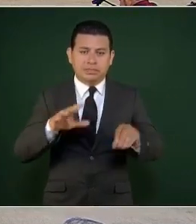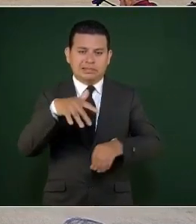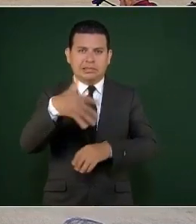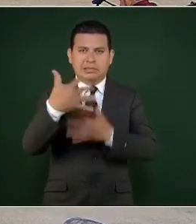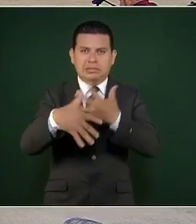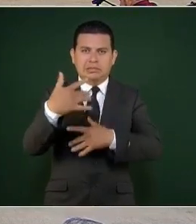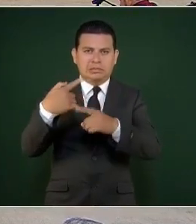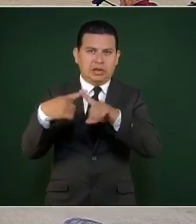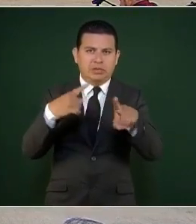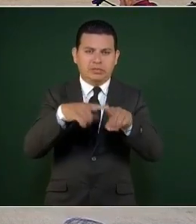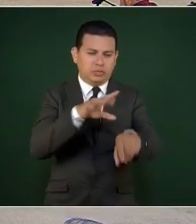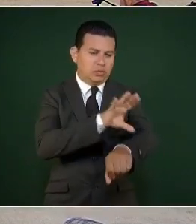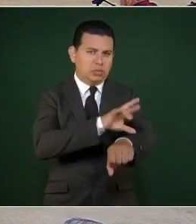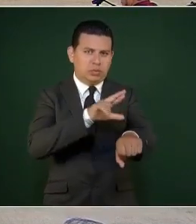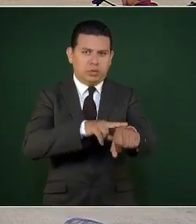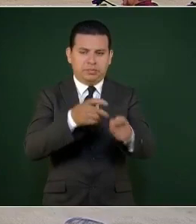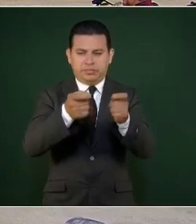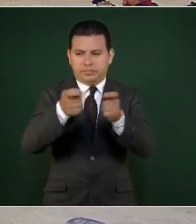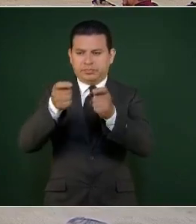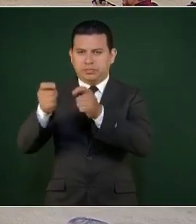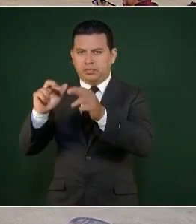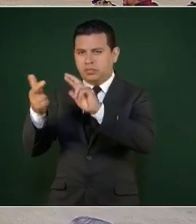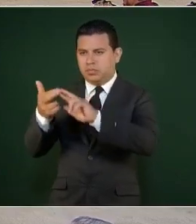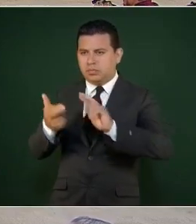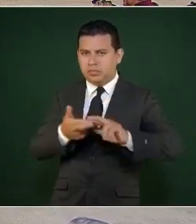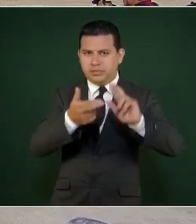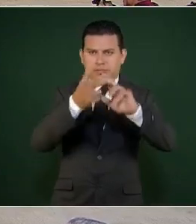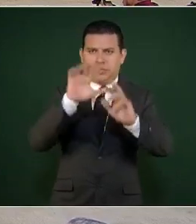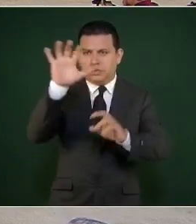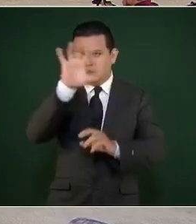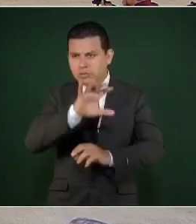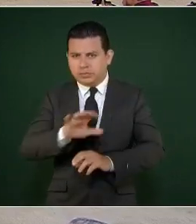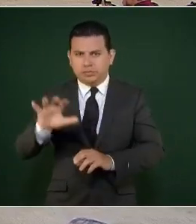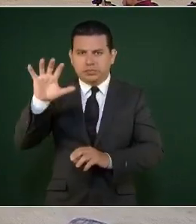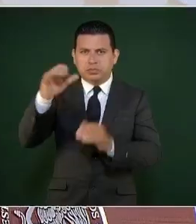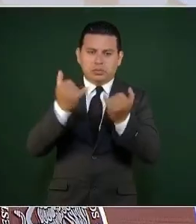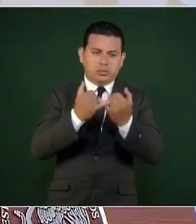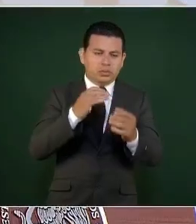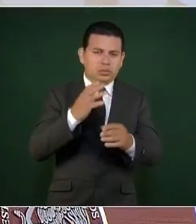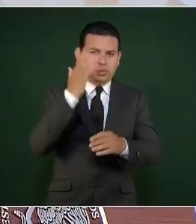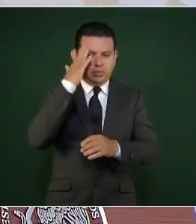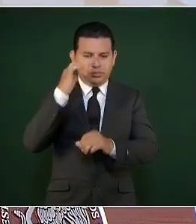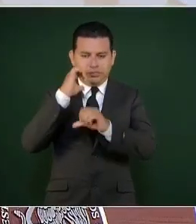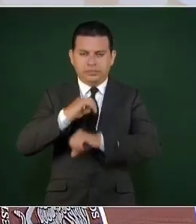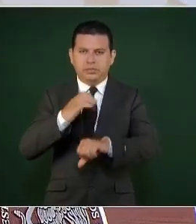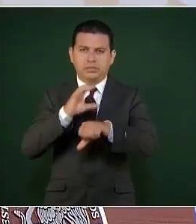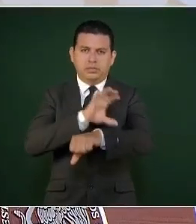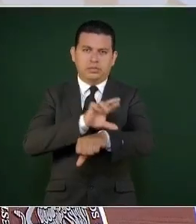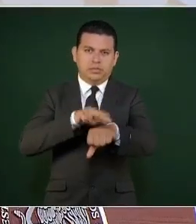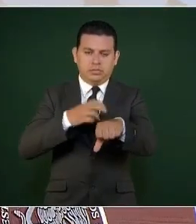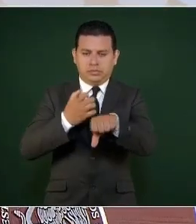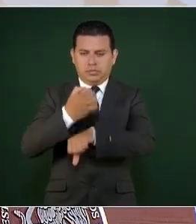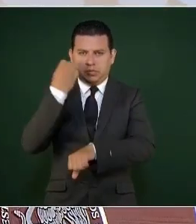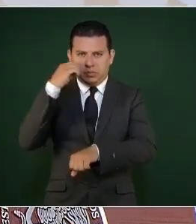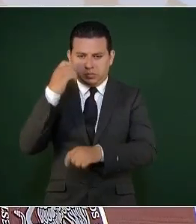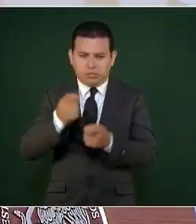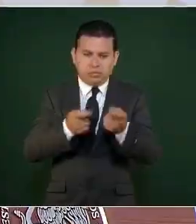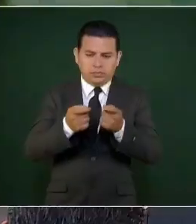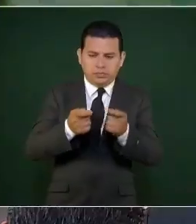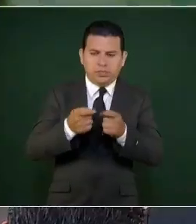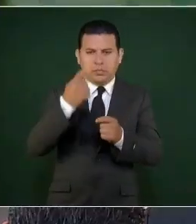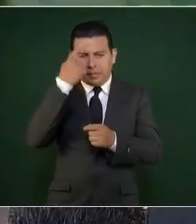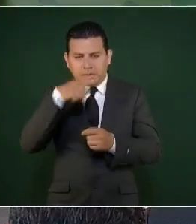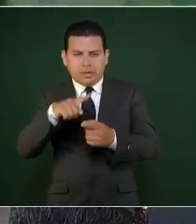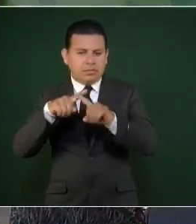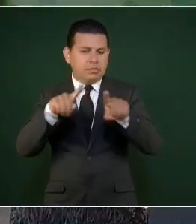coordinaciones regionales, también tiene su coordinación estatal aquí en Oaxaca, que